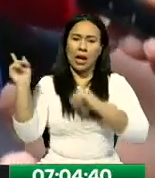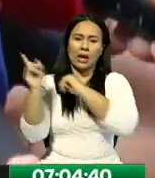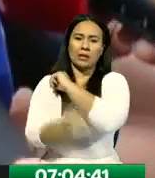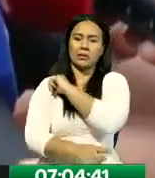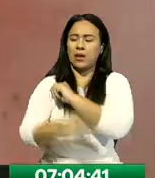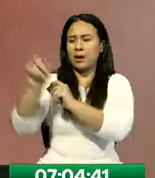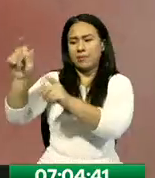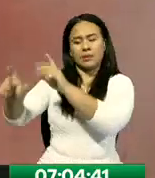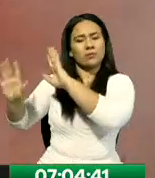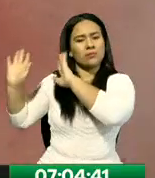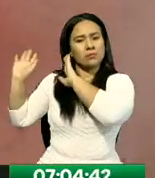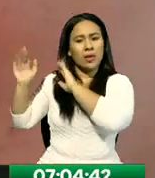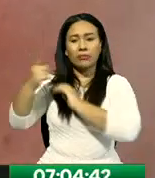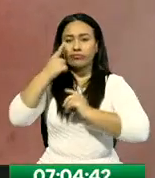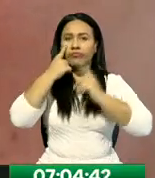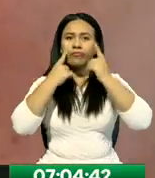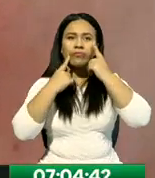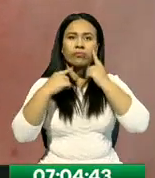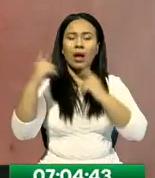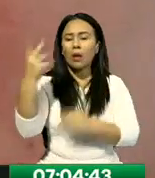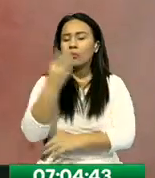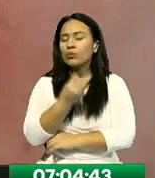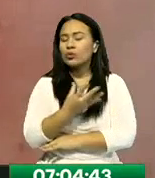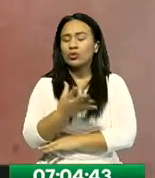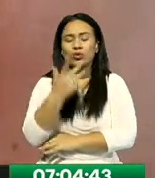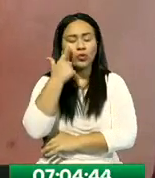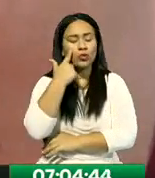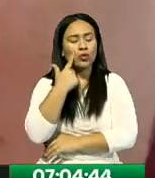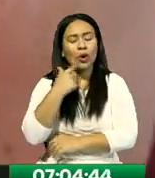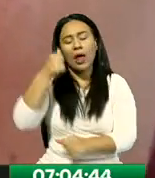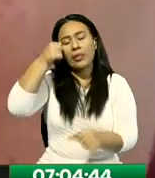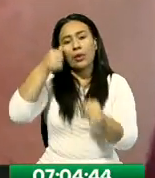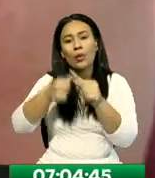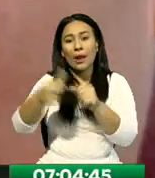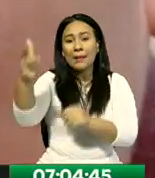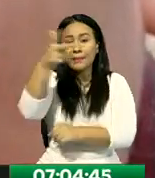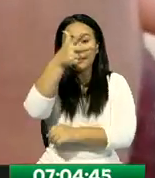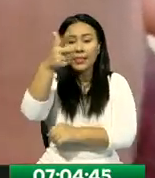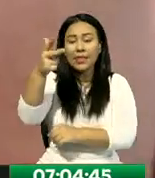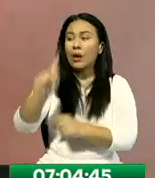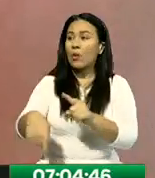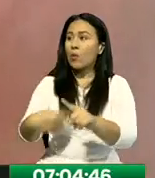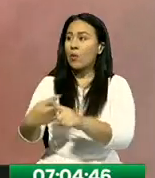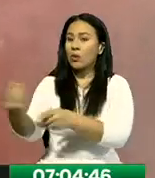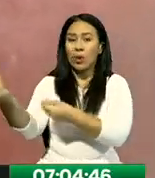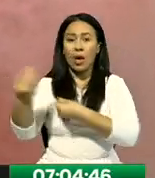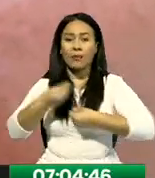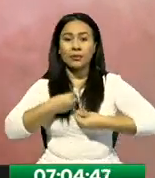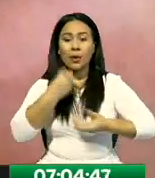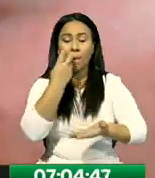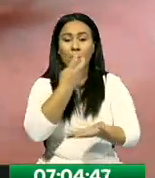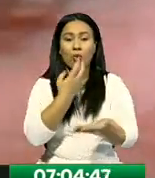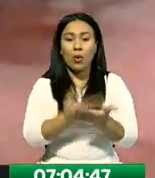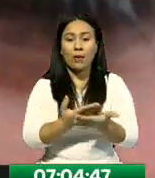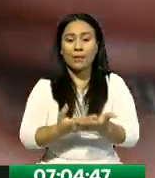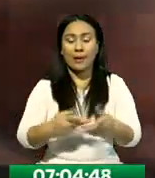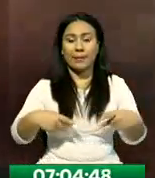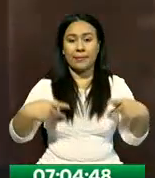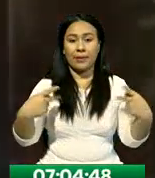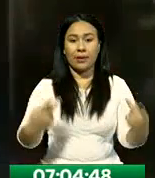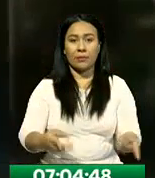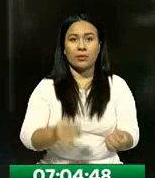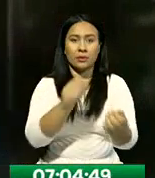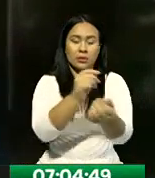se merece. Las lágrimas no dejan de correr por sus mejillas, recordando el video que presentaron sus captores como una prueba de que se mantenían vivos,